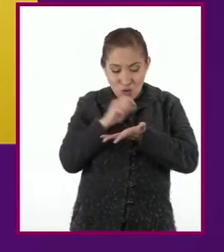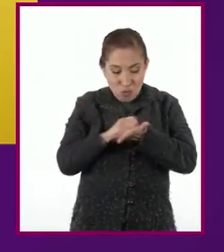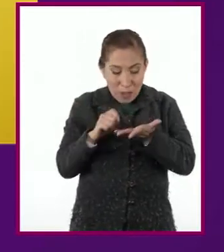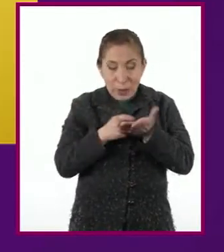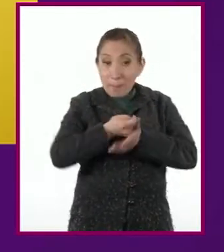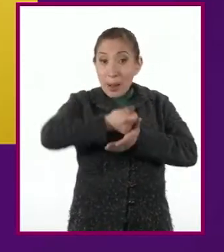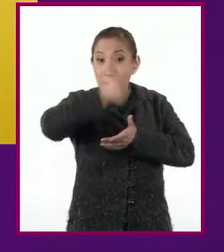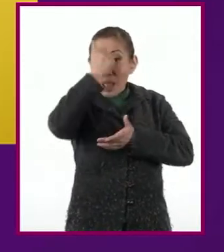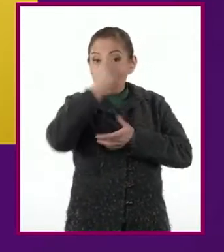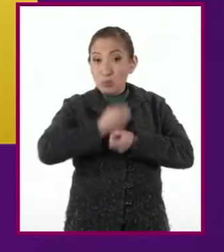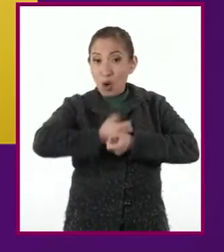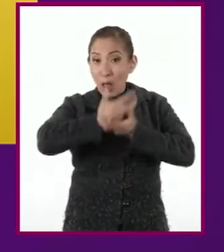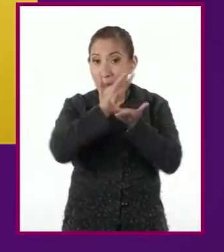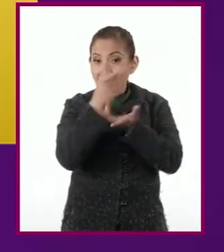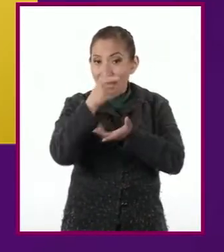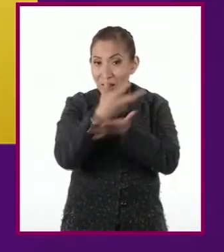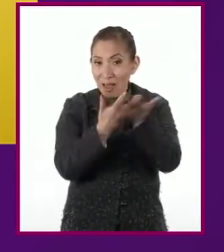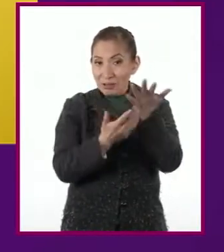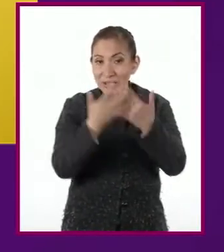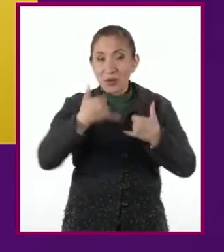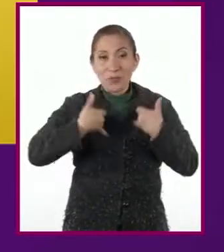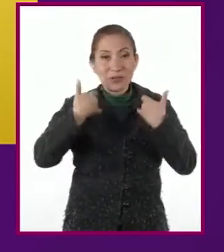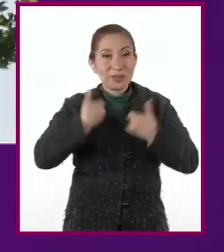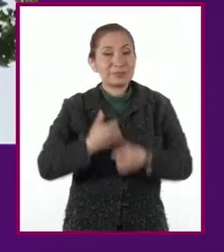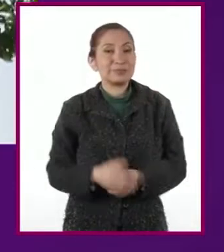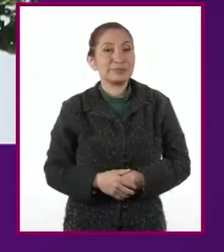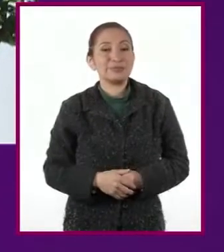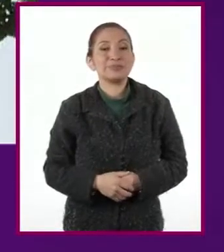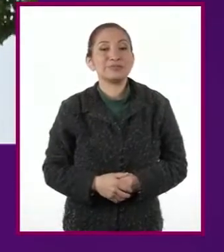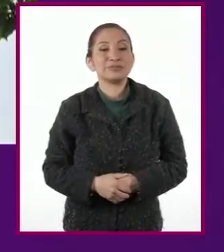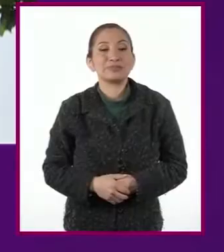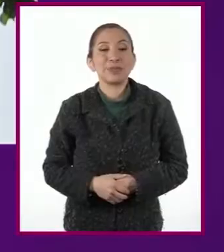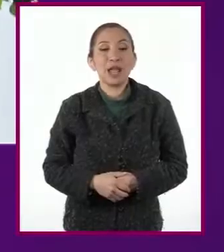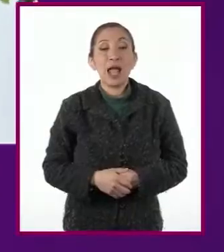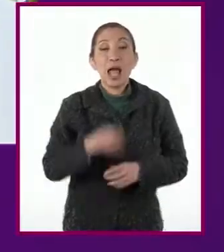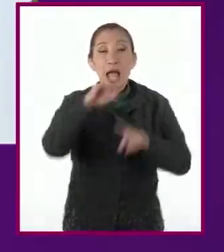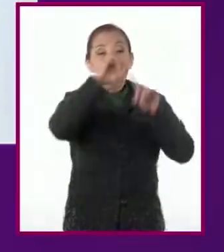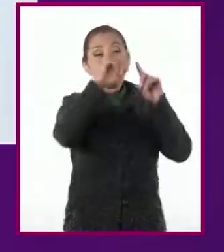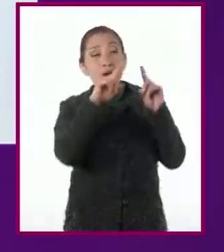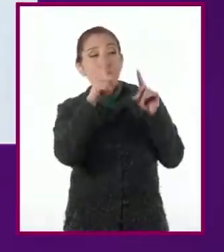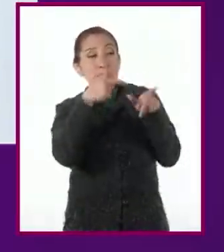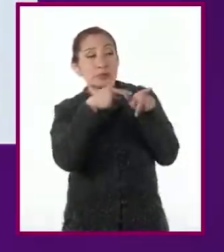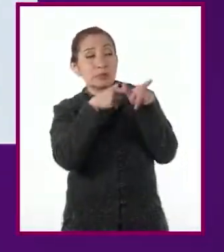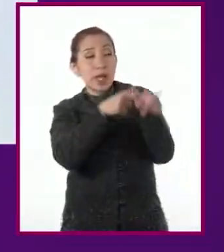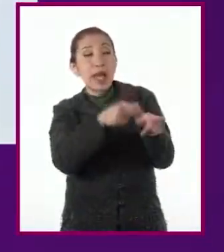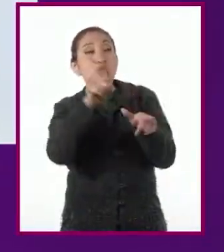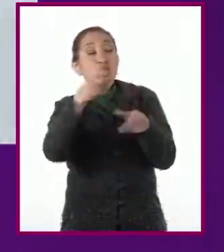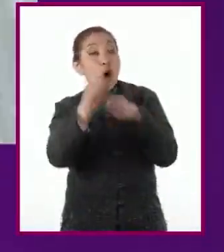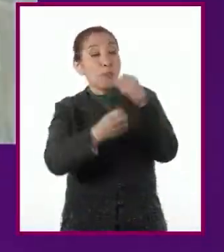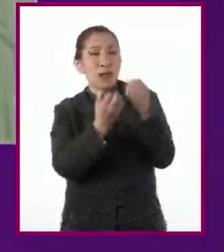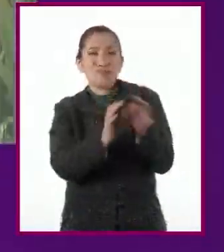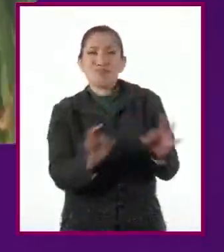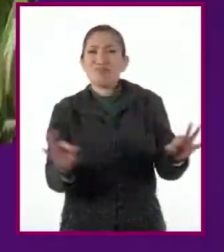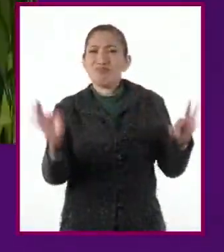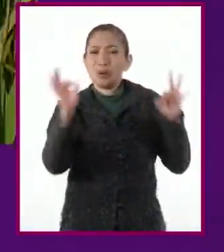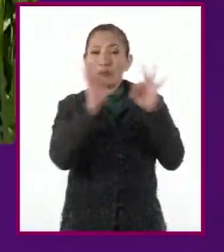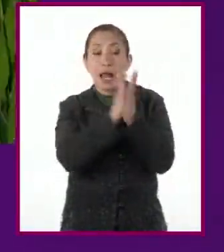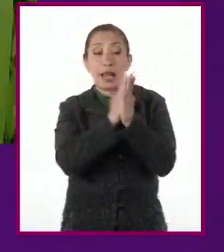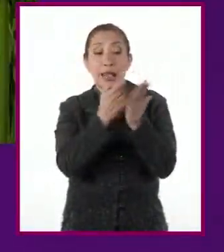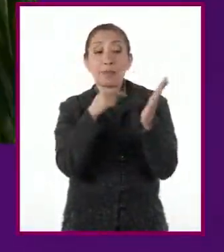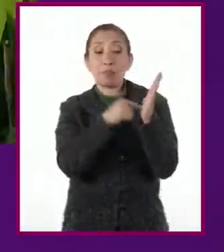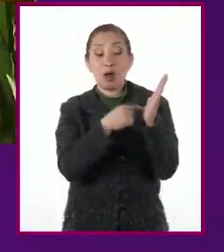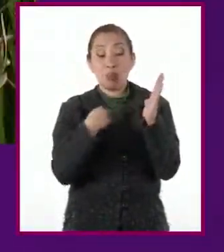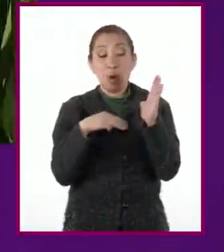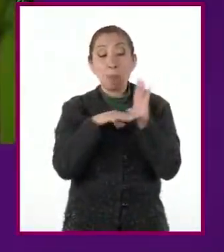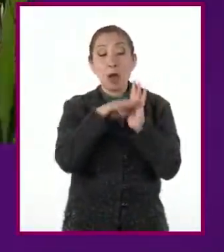los primeros poemas que escribió en su juventud. El rayo que no cesa es considerada su obra maestra, libro que marca